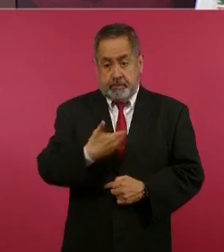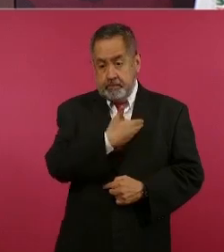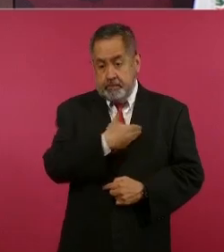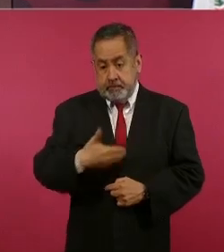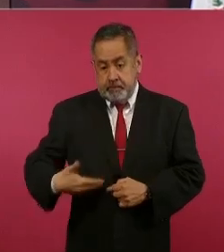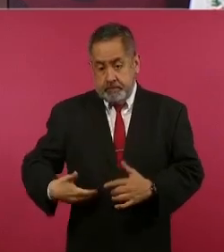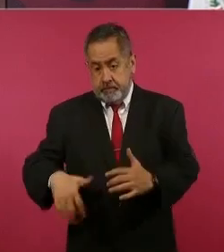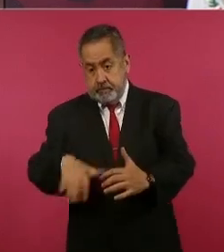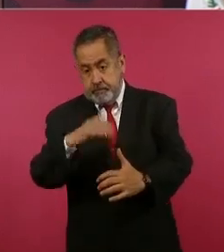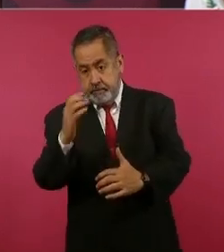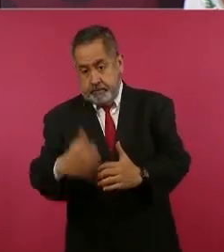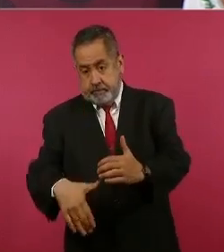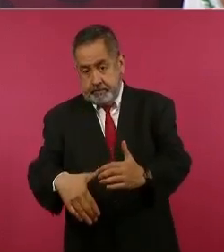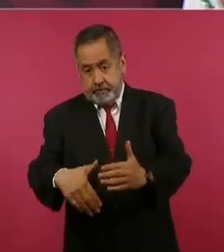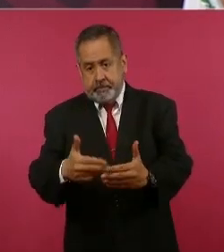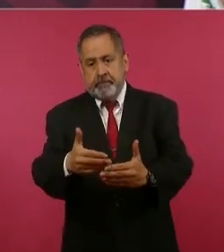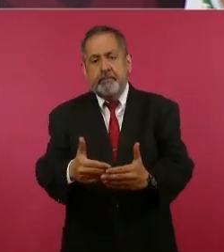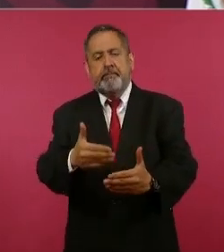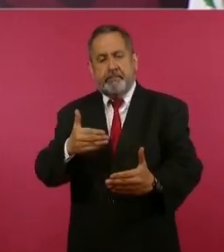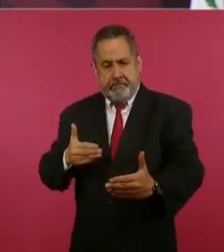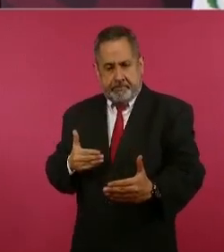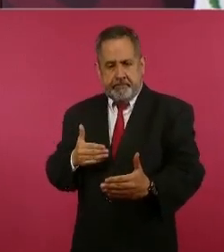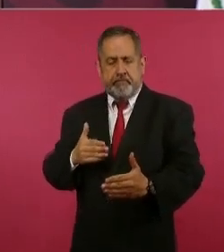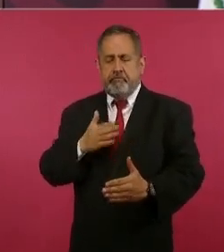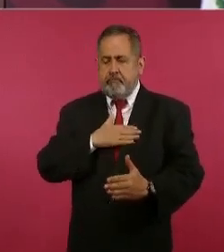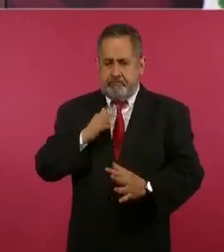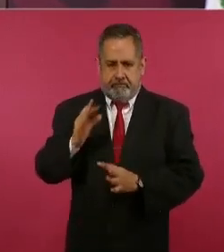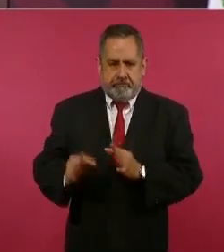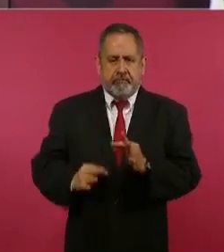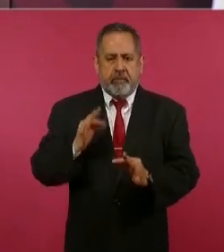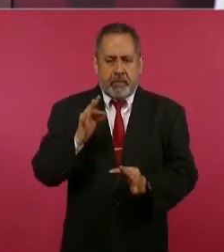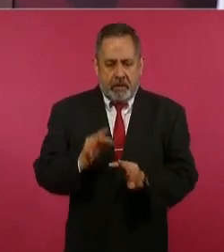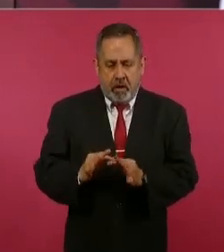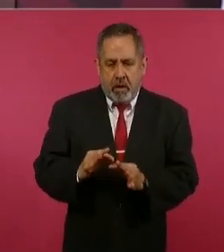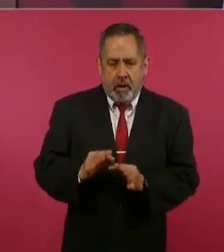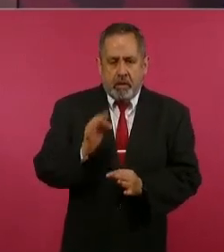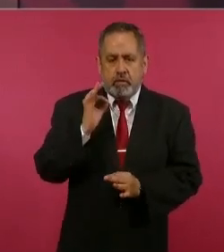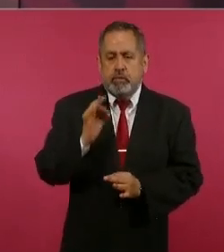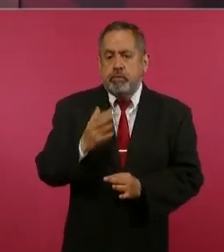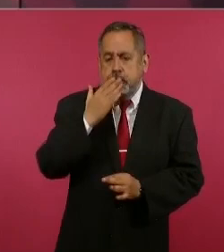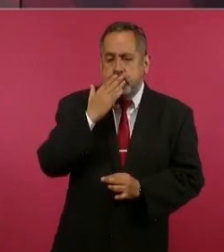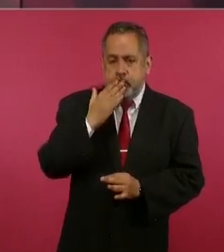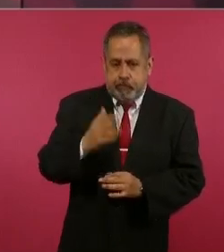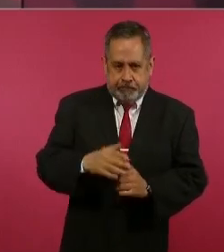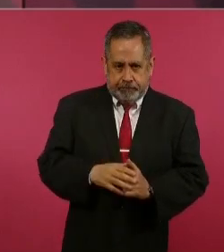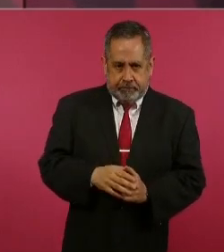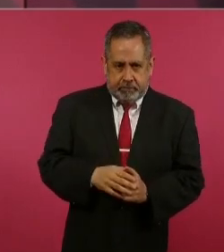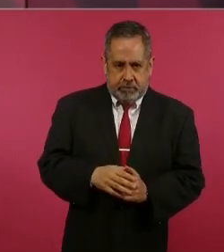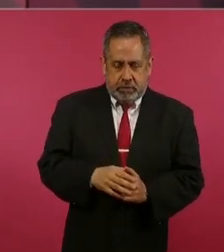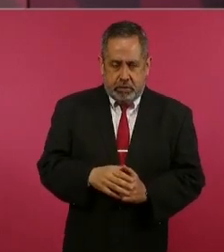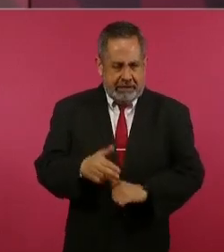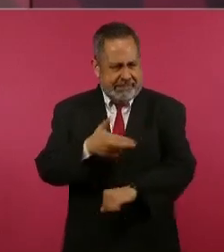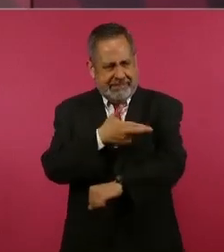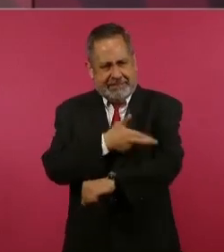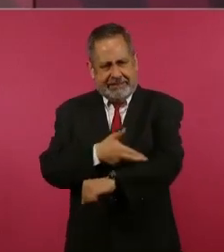de terminar nuestro mandato. Vamos a dejar